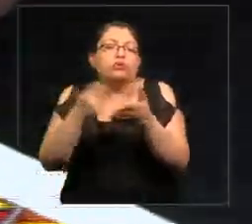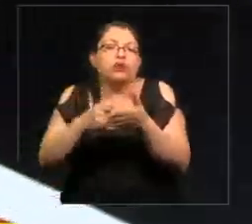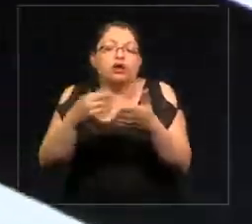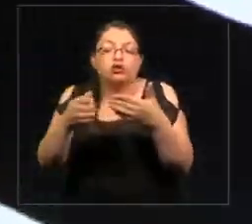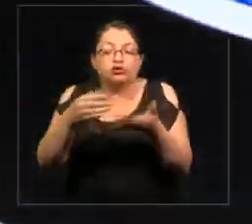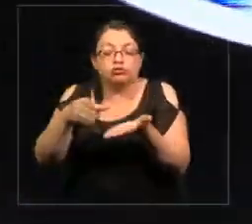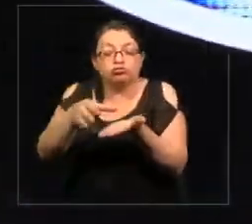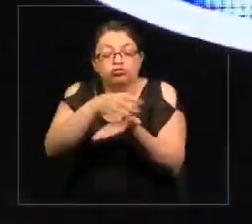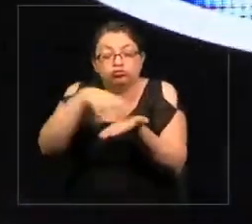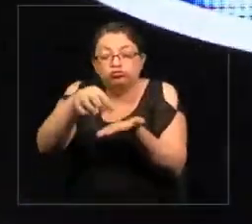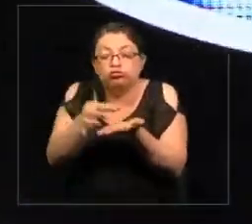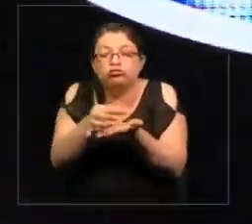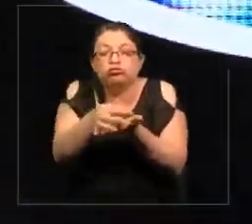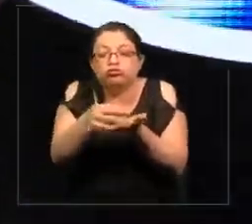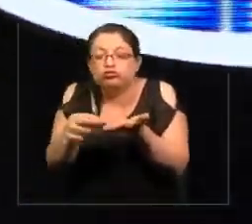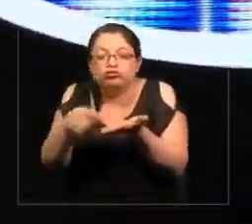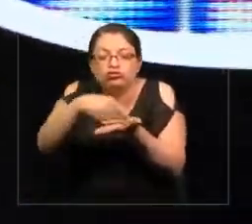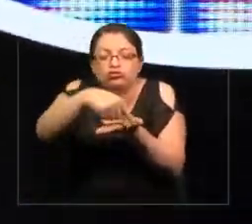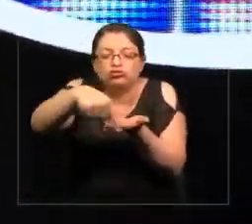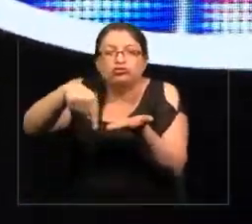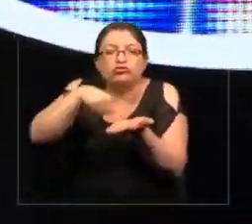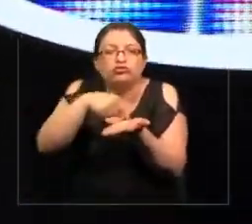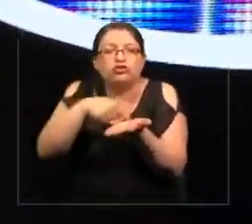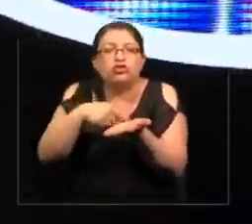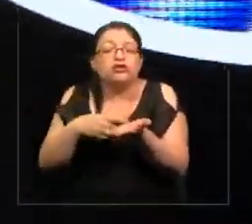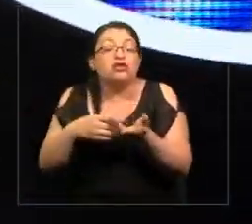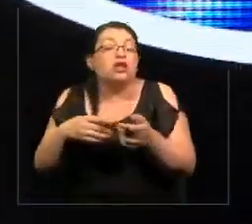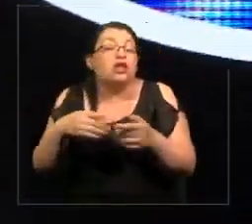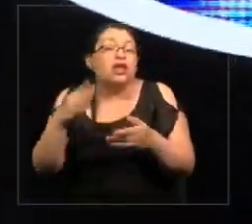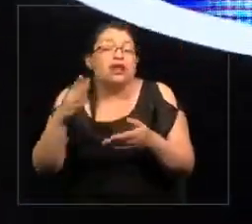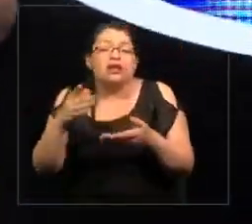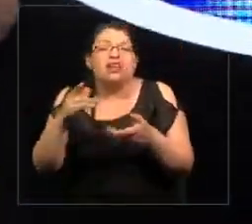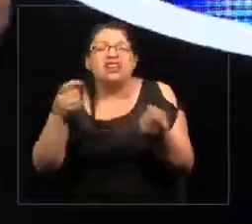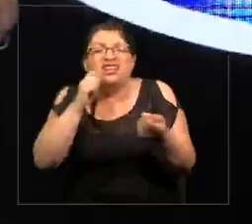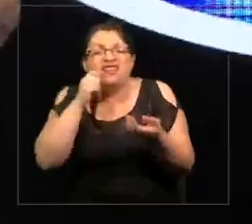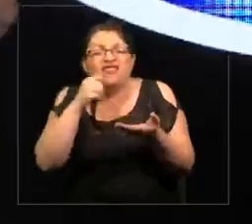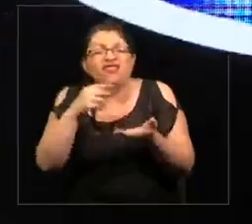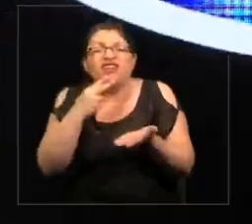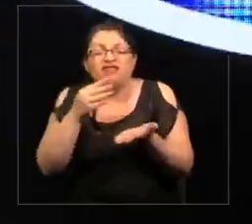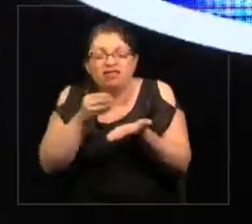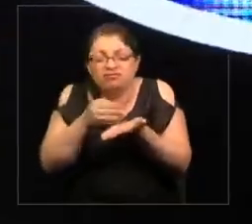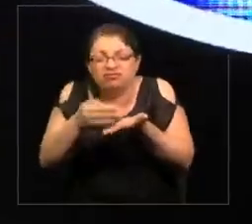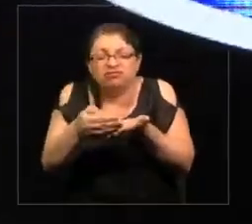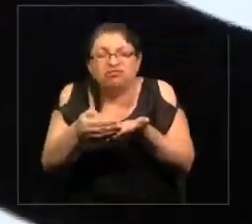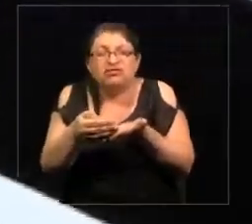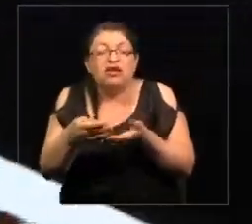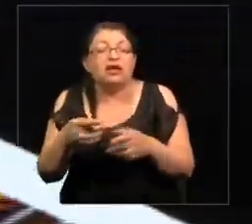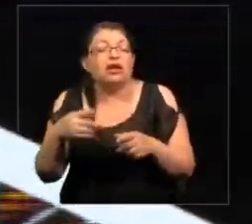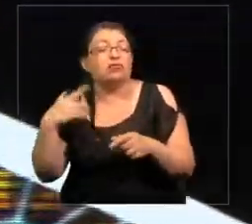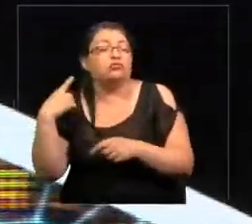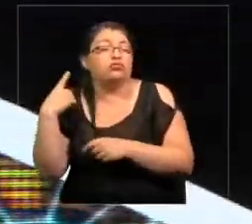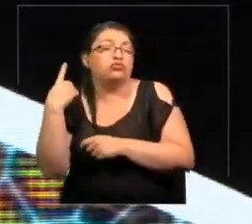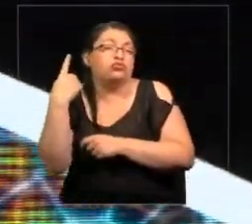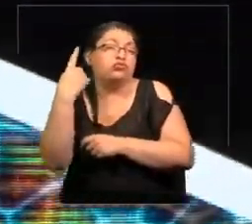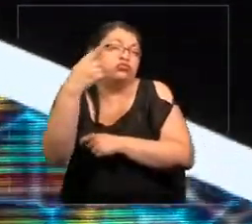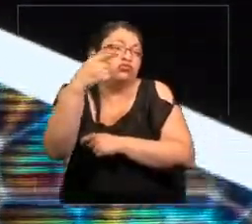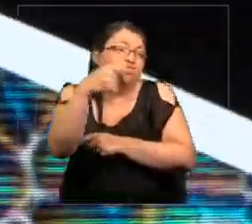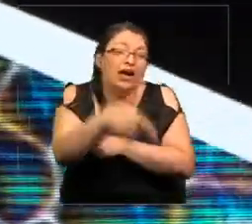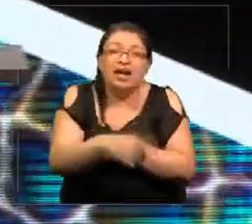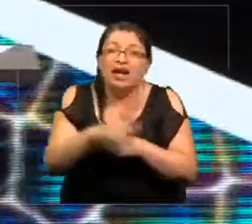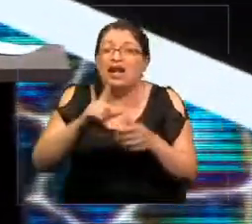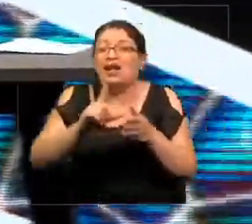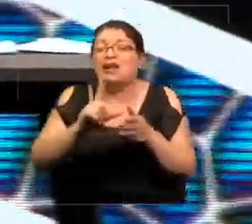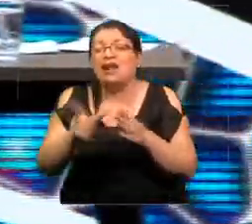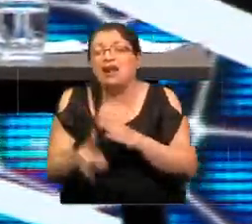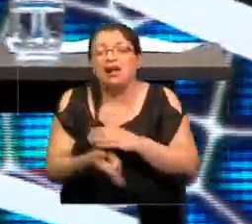implicaciones hacer desplazamientos cada vez más costosos y largos esto es parte de esta crisis que